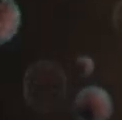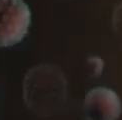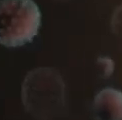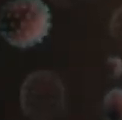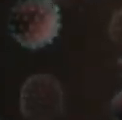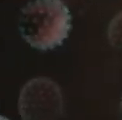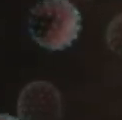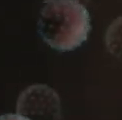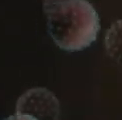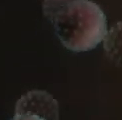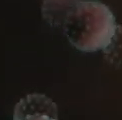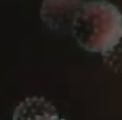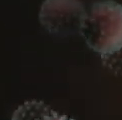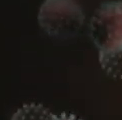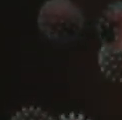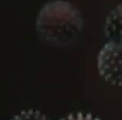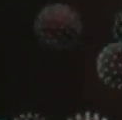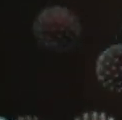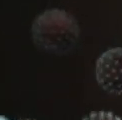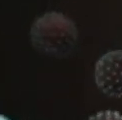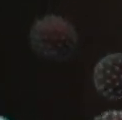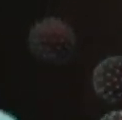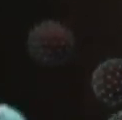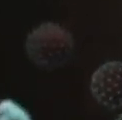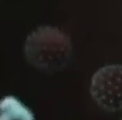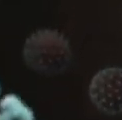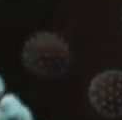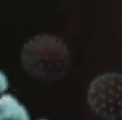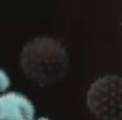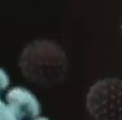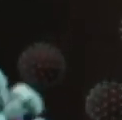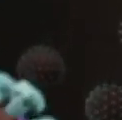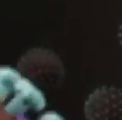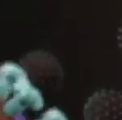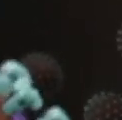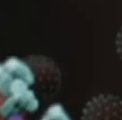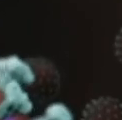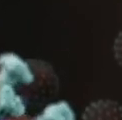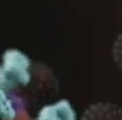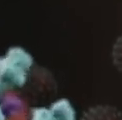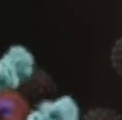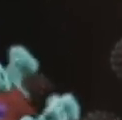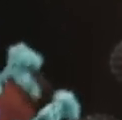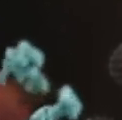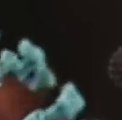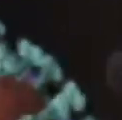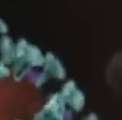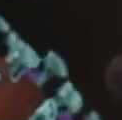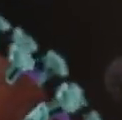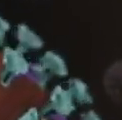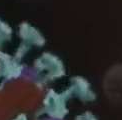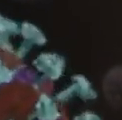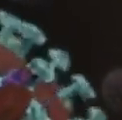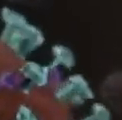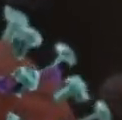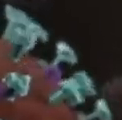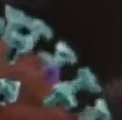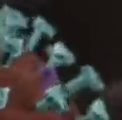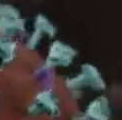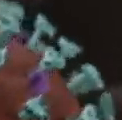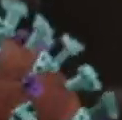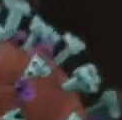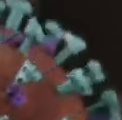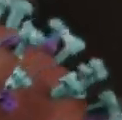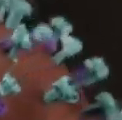cualquier lado esperando a que te descuides no le des oportunidad sigue las medidas sanitarias y por lo que más